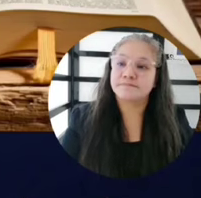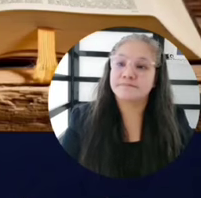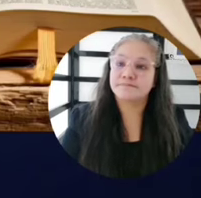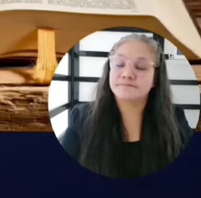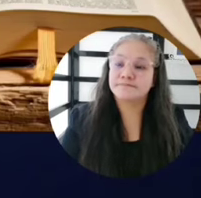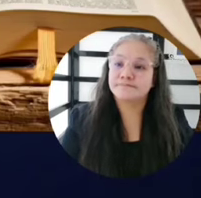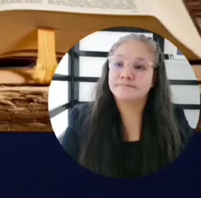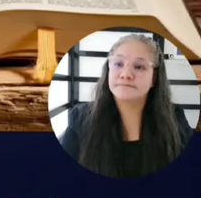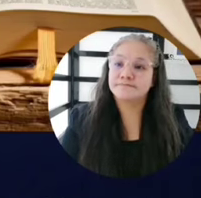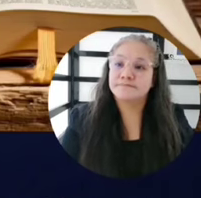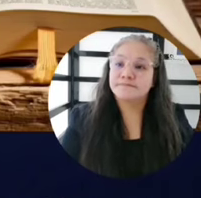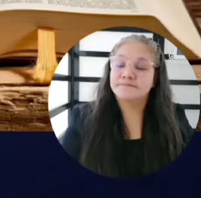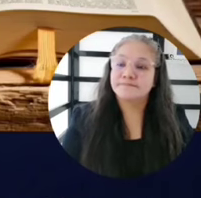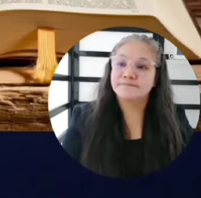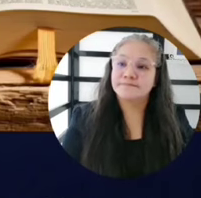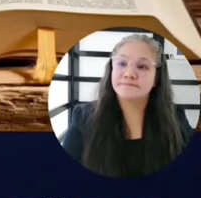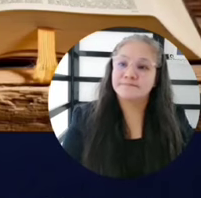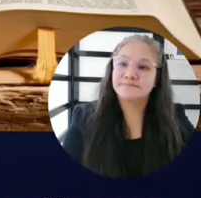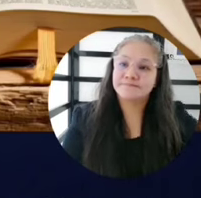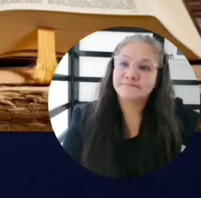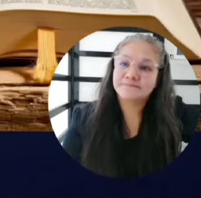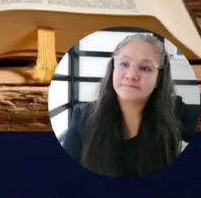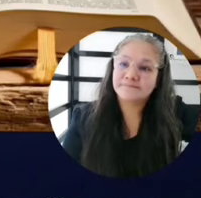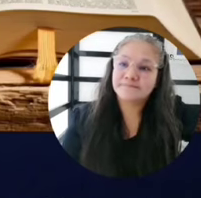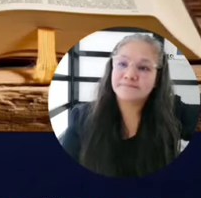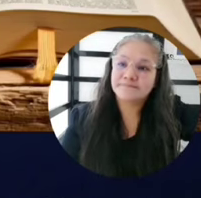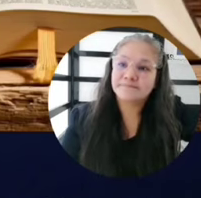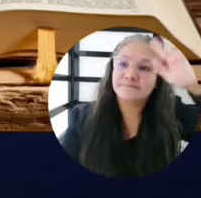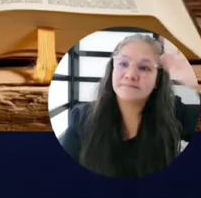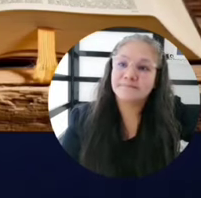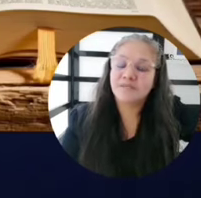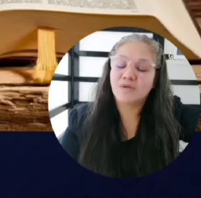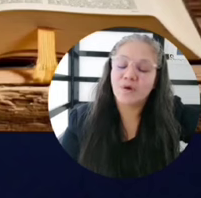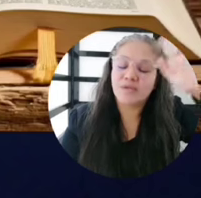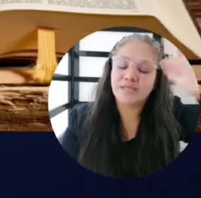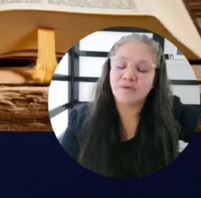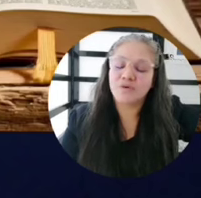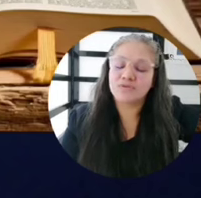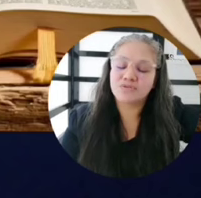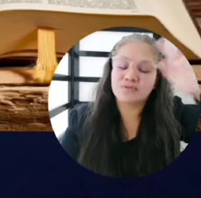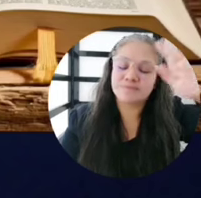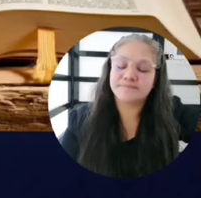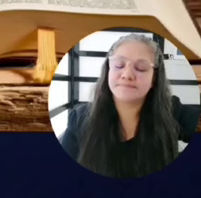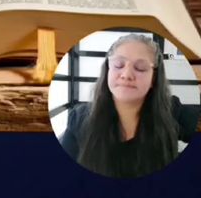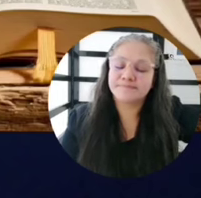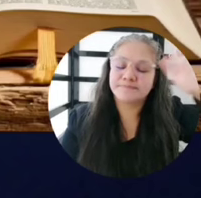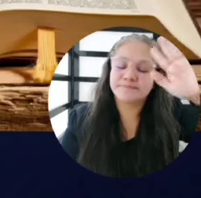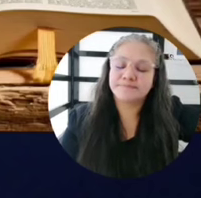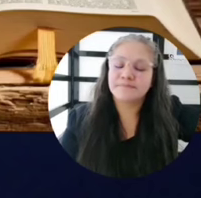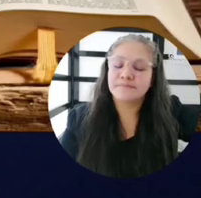redarguidos, hermanos. Y este pueblo empezó a llorar y a levantar sus manos y a adorar la sola